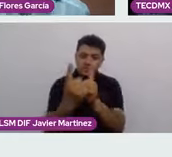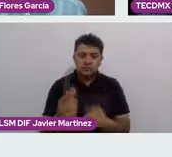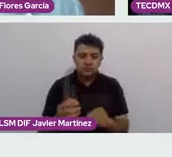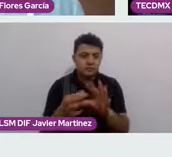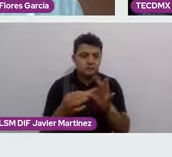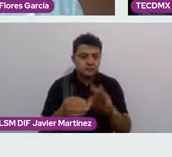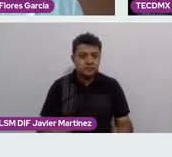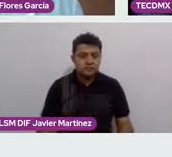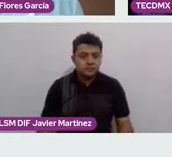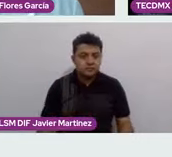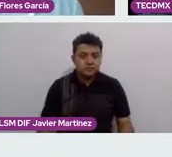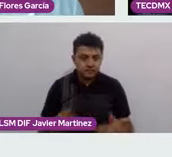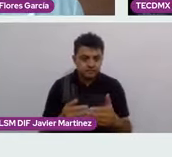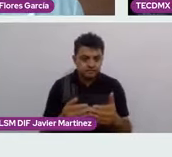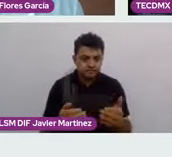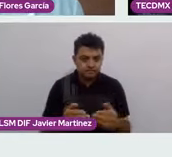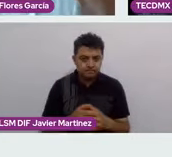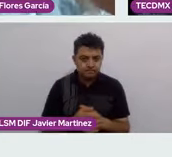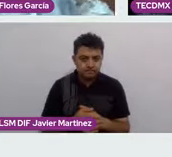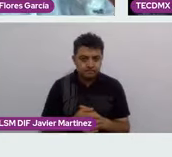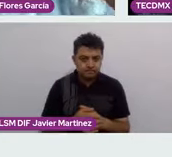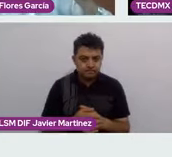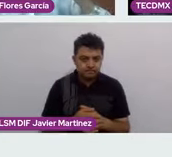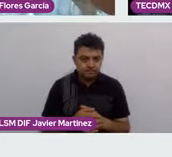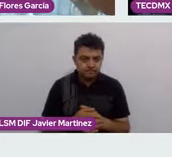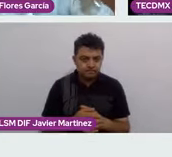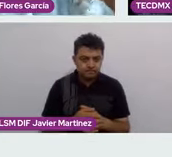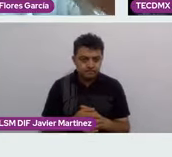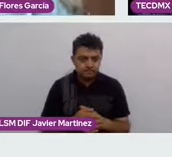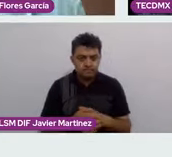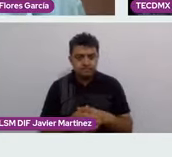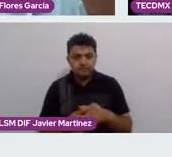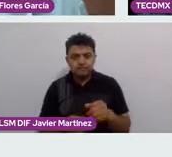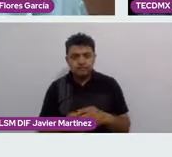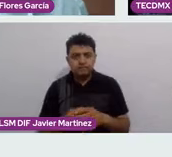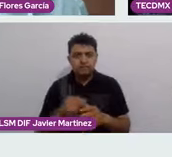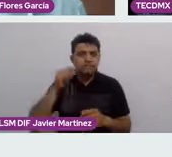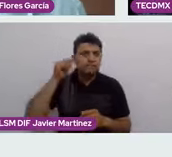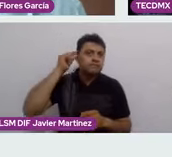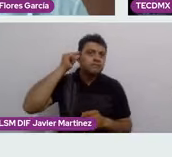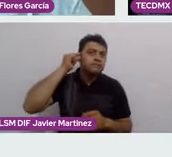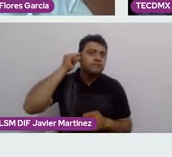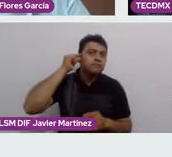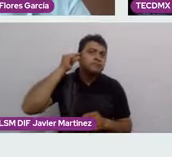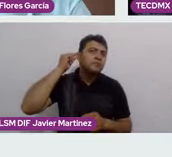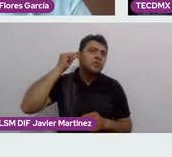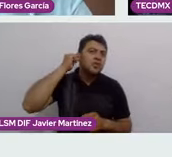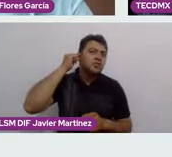tinnitus? ¿En dispositivos de qué tipo? ¿Auditivos? Auditivos.